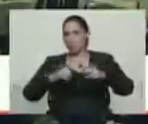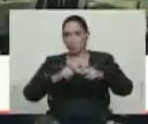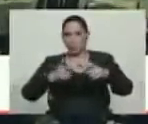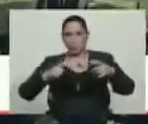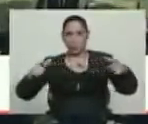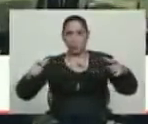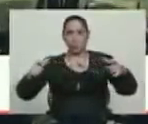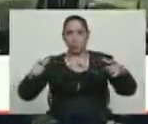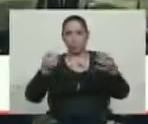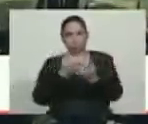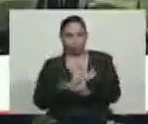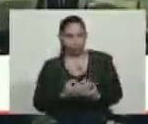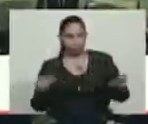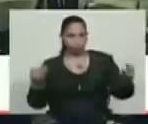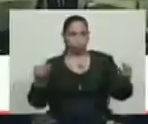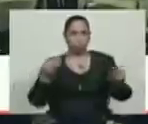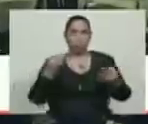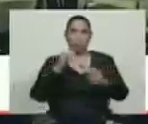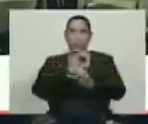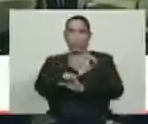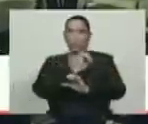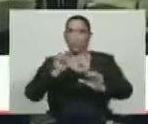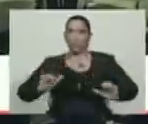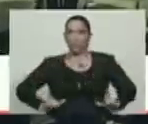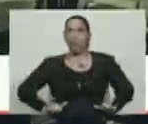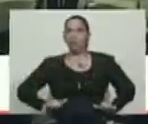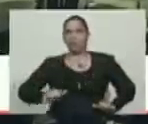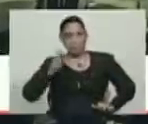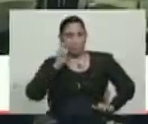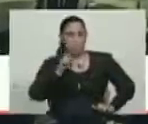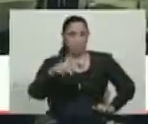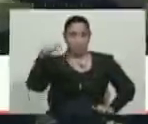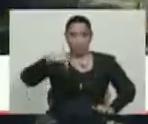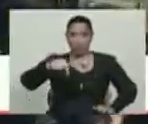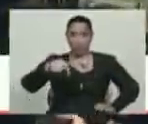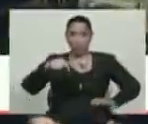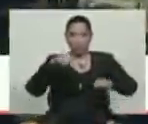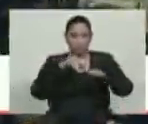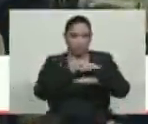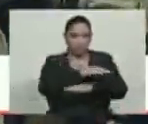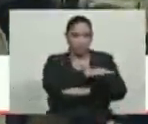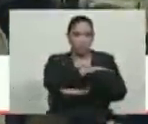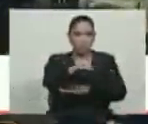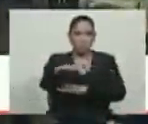esta extraordinaria fuerza que hoy vemos aquí en la explanada de Macarao,